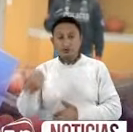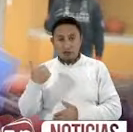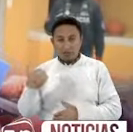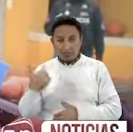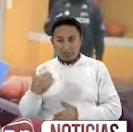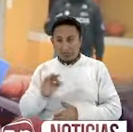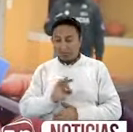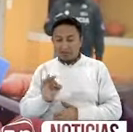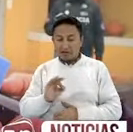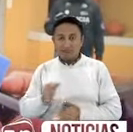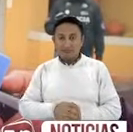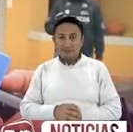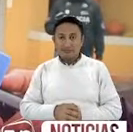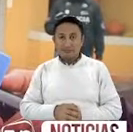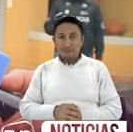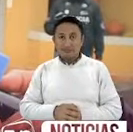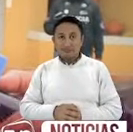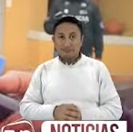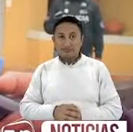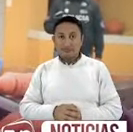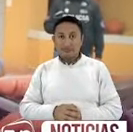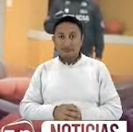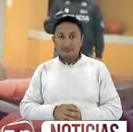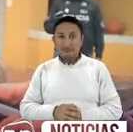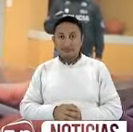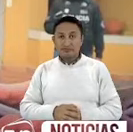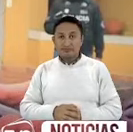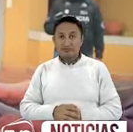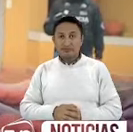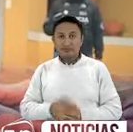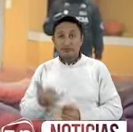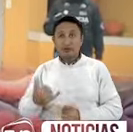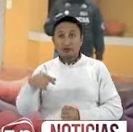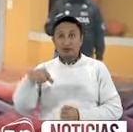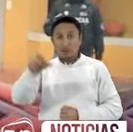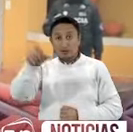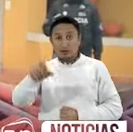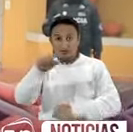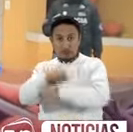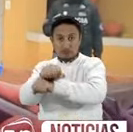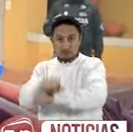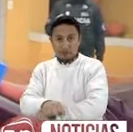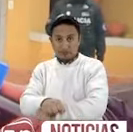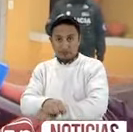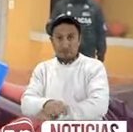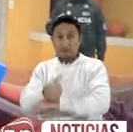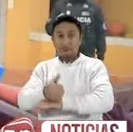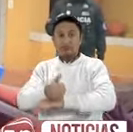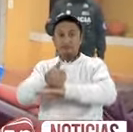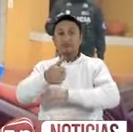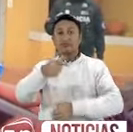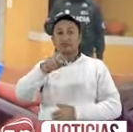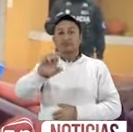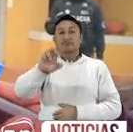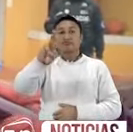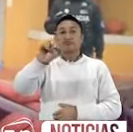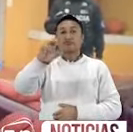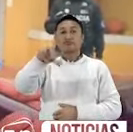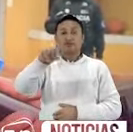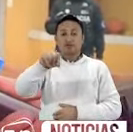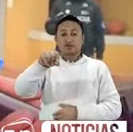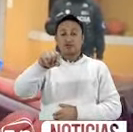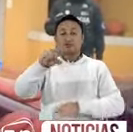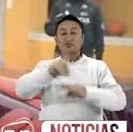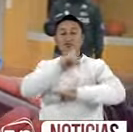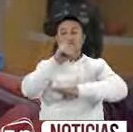titularidad, que es parte de la motivación por la cual se le ha privado de libertad. El coronel Galo Erazo, director nacional de la